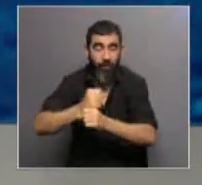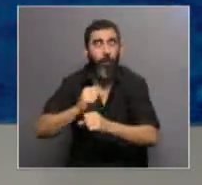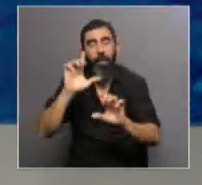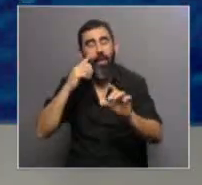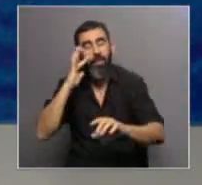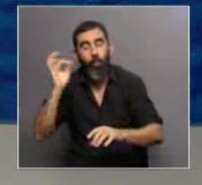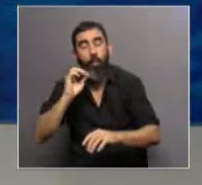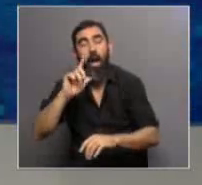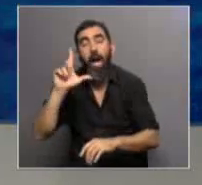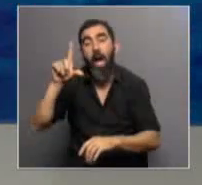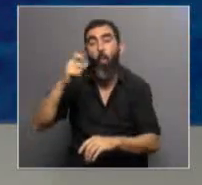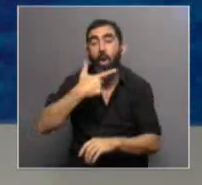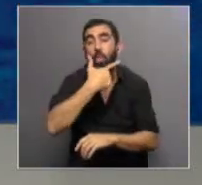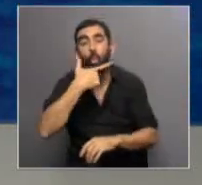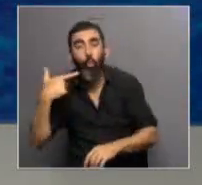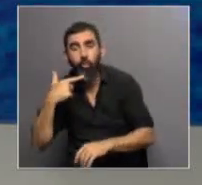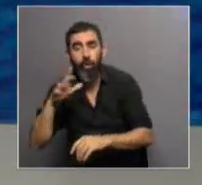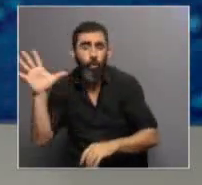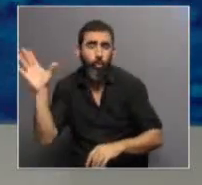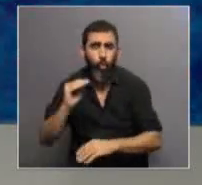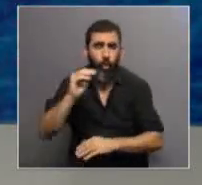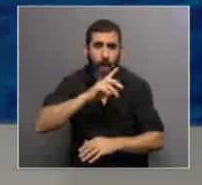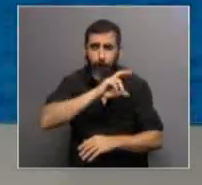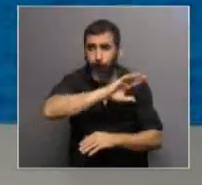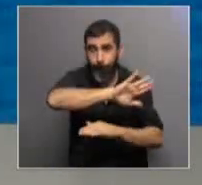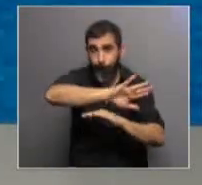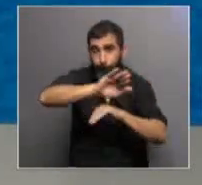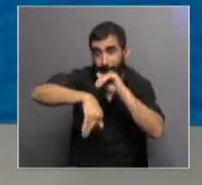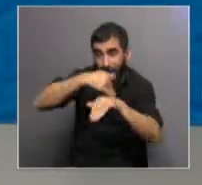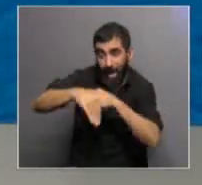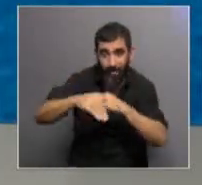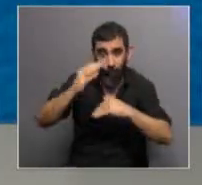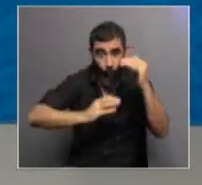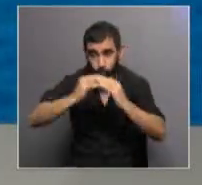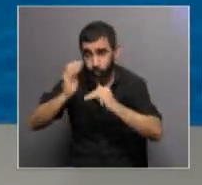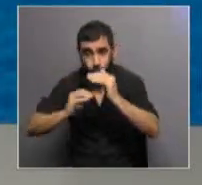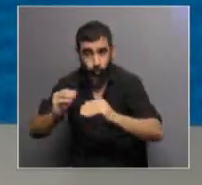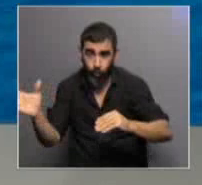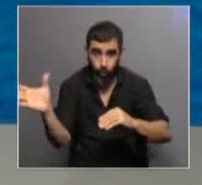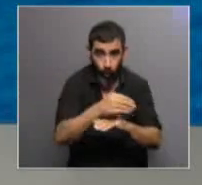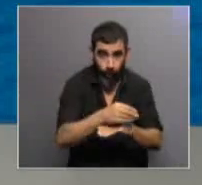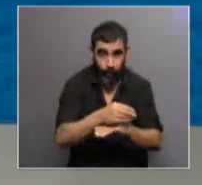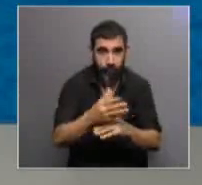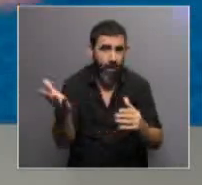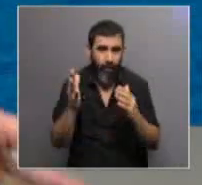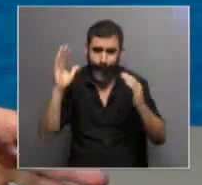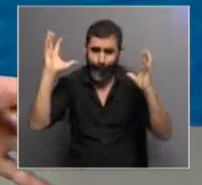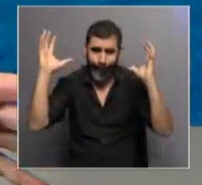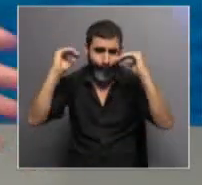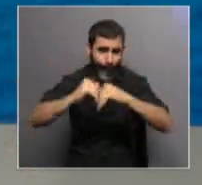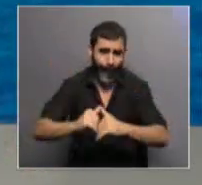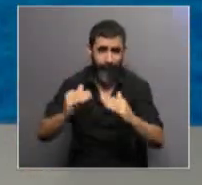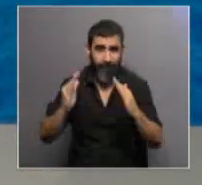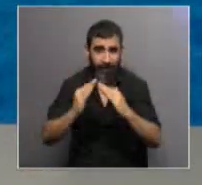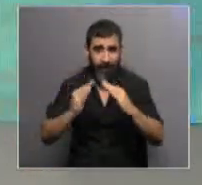estaba toda la plancha edificada toda la playa no esté hablando las dunas ahora ya se cayeron todas las casas